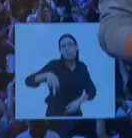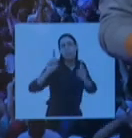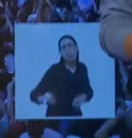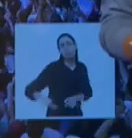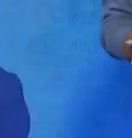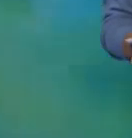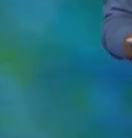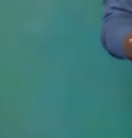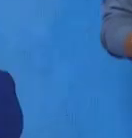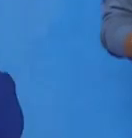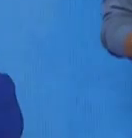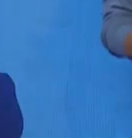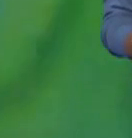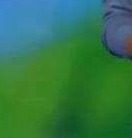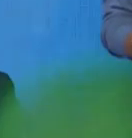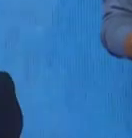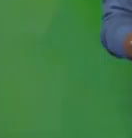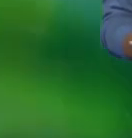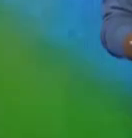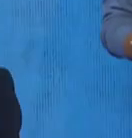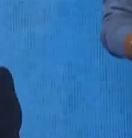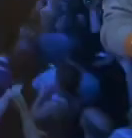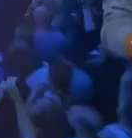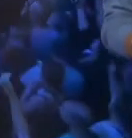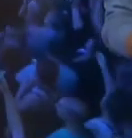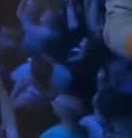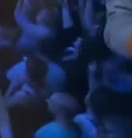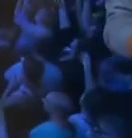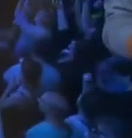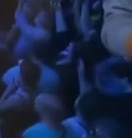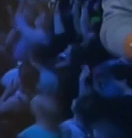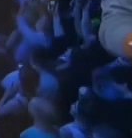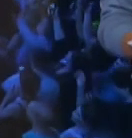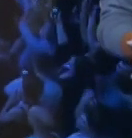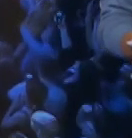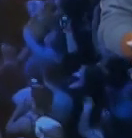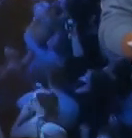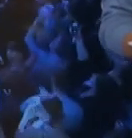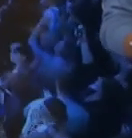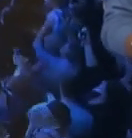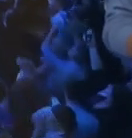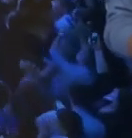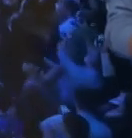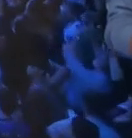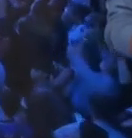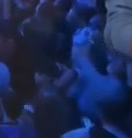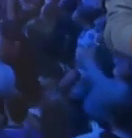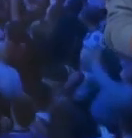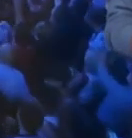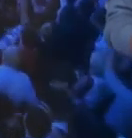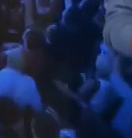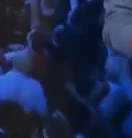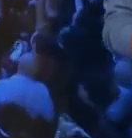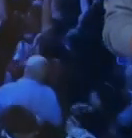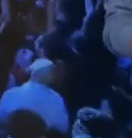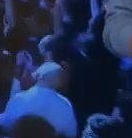logra despegar del kirchnerismo, los embates de Javier Milei van a caer en un saco vacío, como de alguna manera le pasó a Patricia